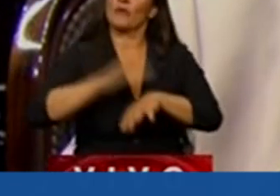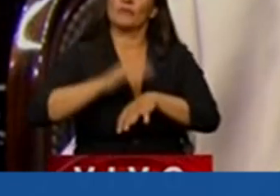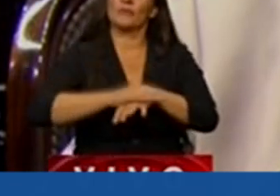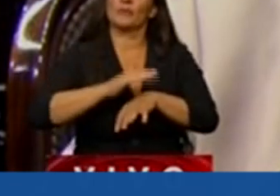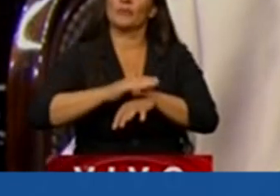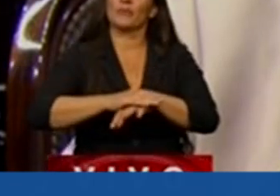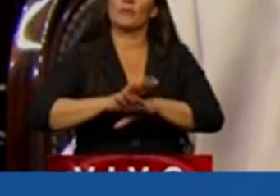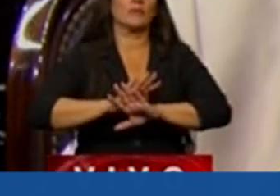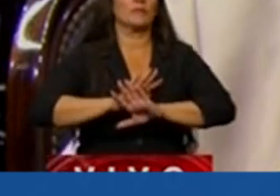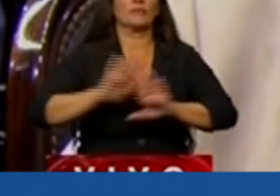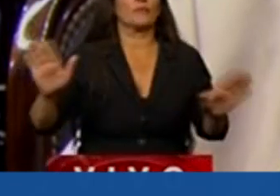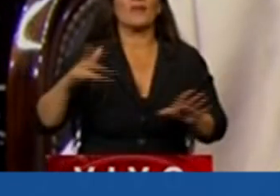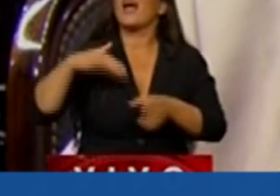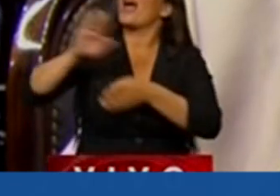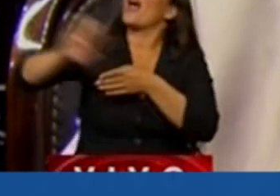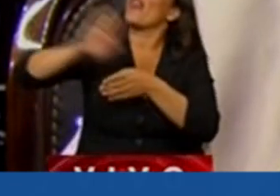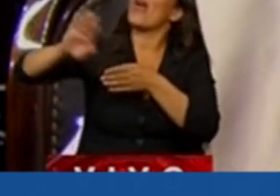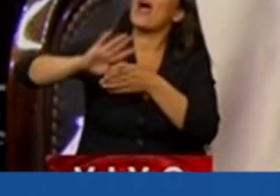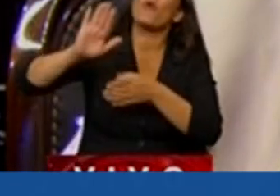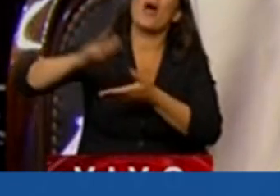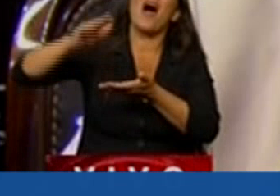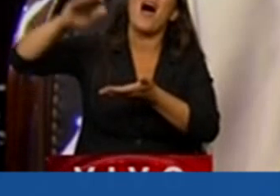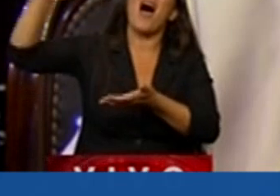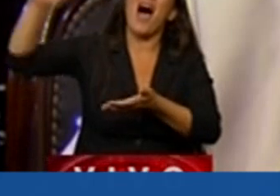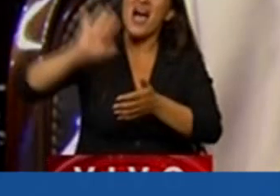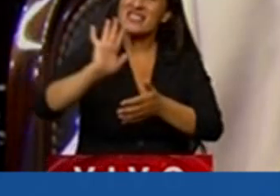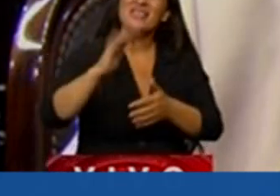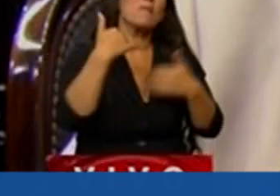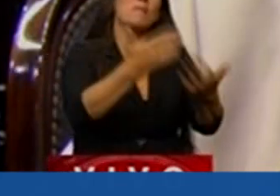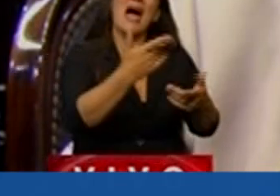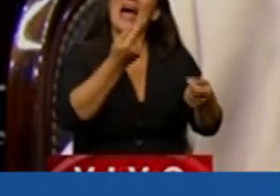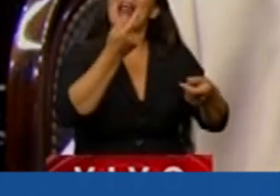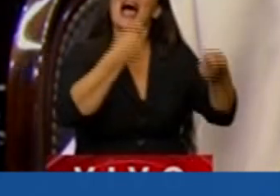el sobreendeudamiento irresponsable al servicio del capital financiero